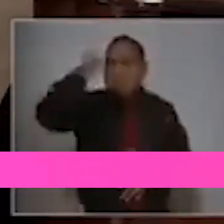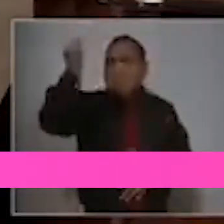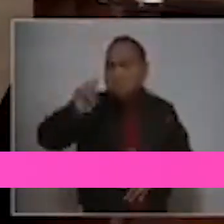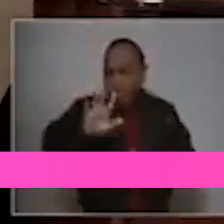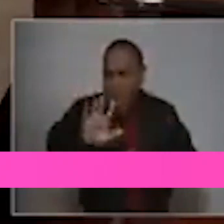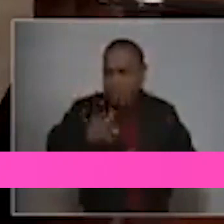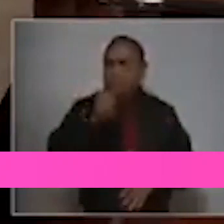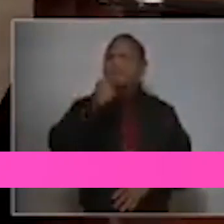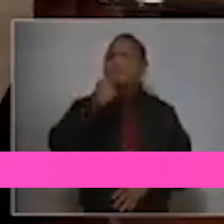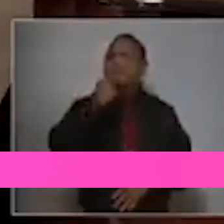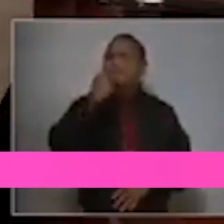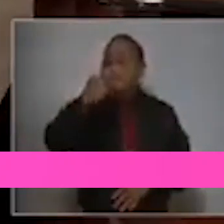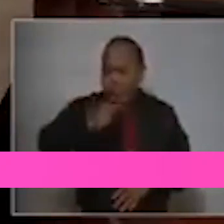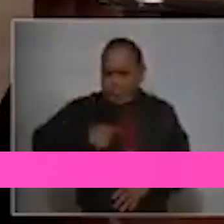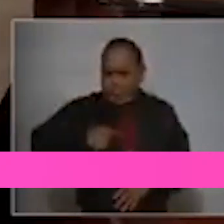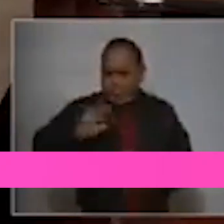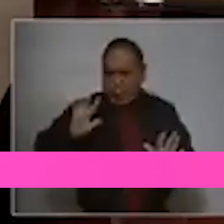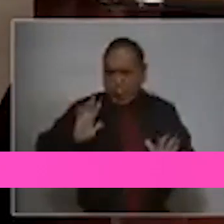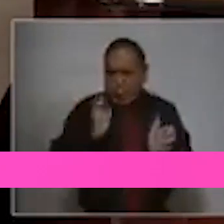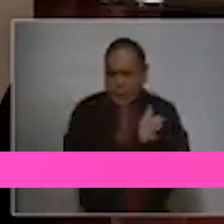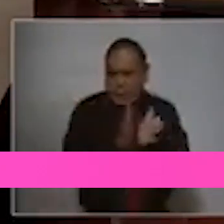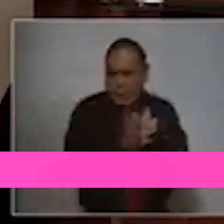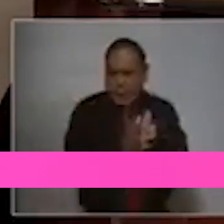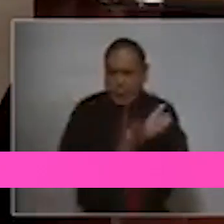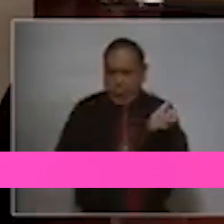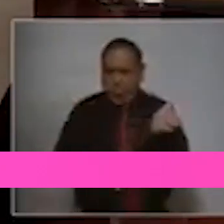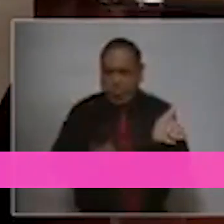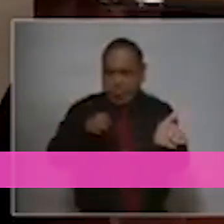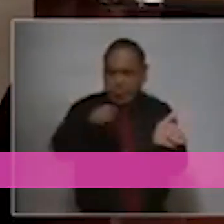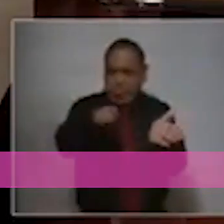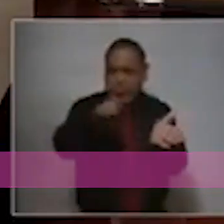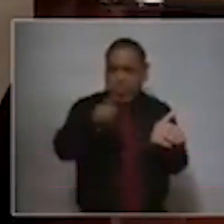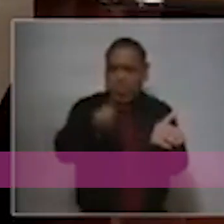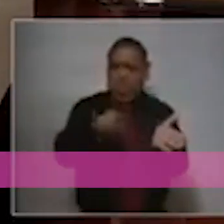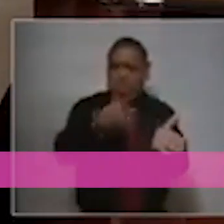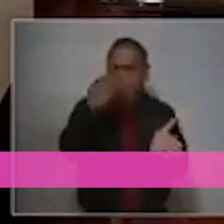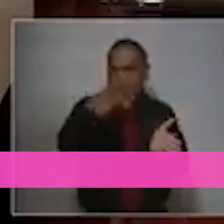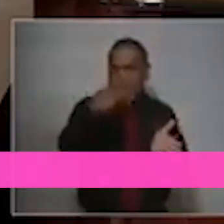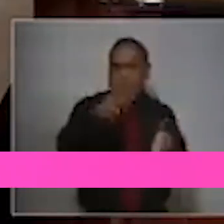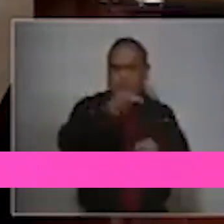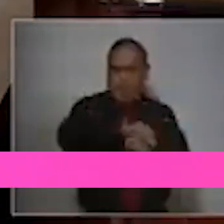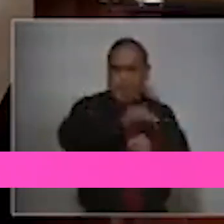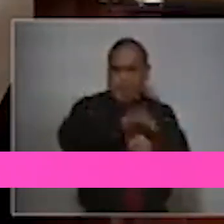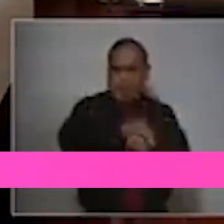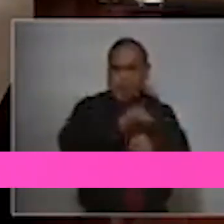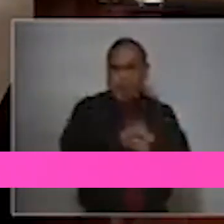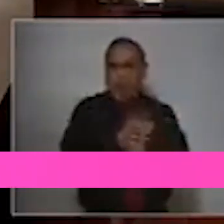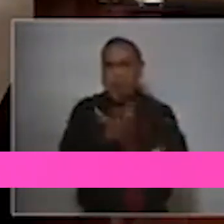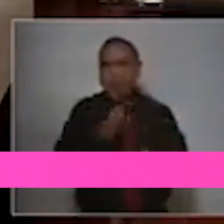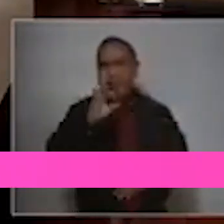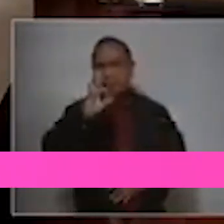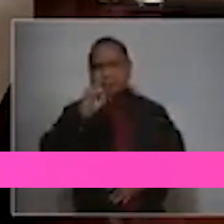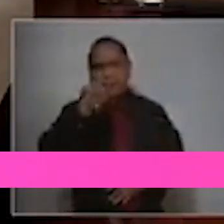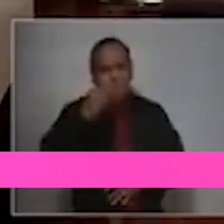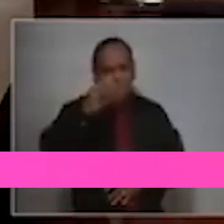Jaguar, Sansores difundió el audio en el que se señala a Charbel Jorge Estefan Chidiac, actual coordinador parlamentario del PRI en el Congreso de Puebla, de ser